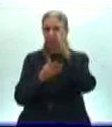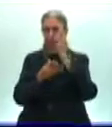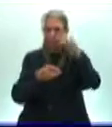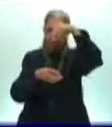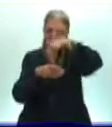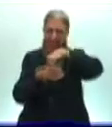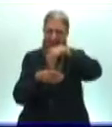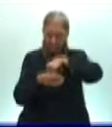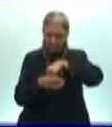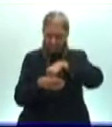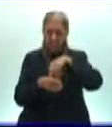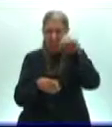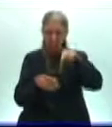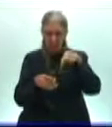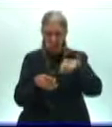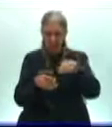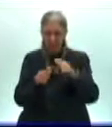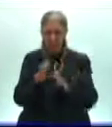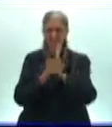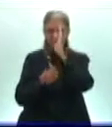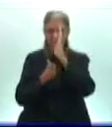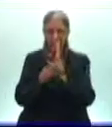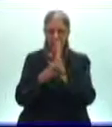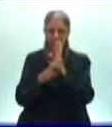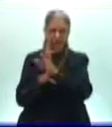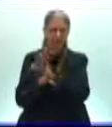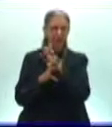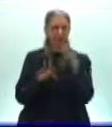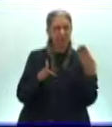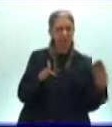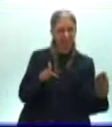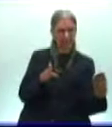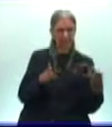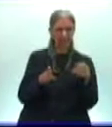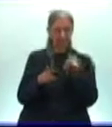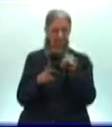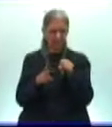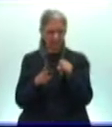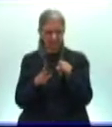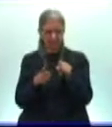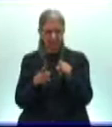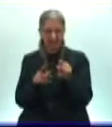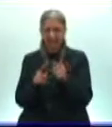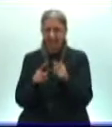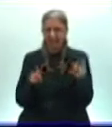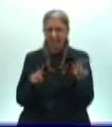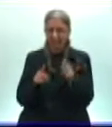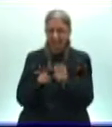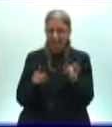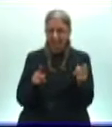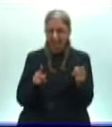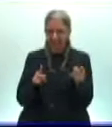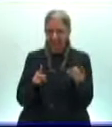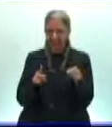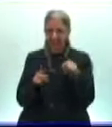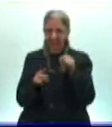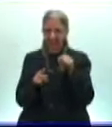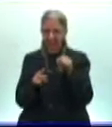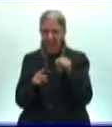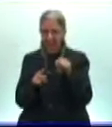nuevamente aplicando la fórmula de distancia de un punto a una recta de la vía anterior, pudieran